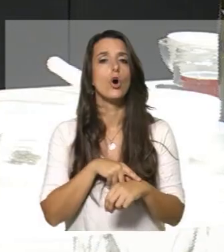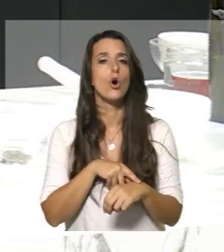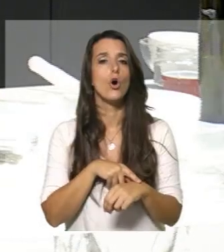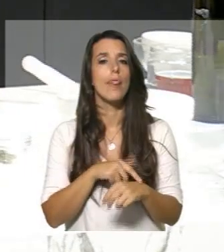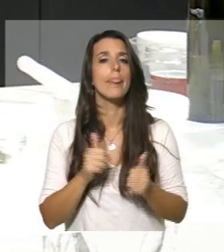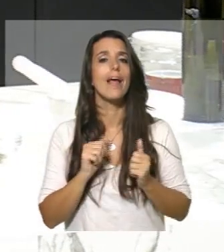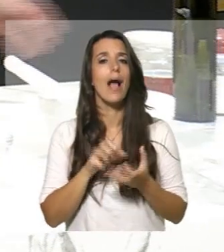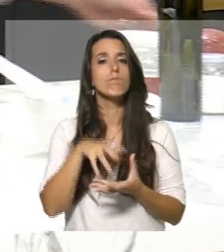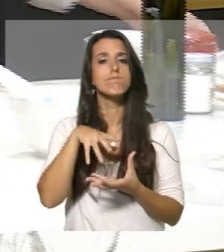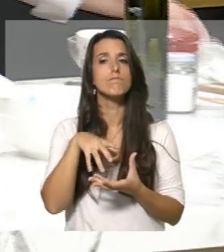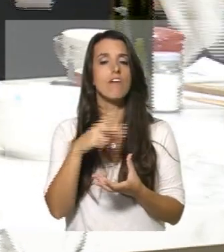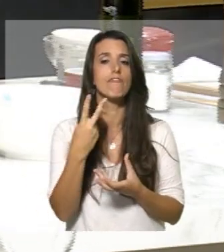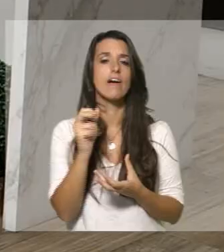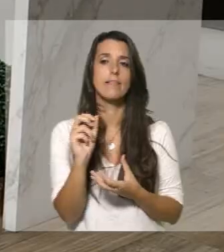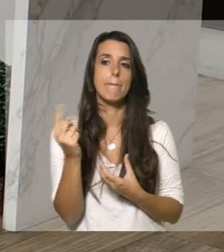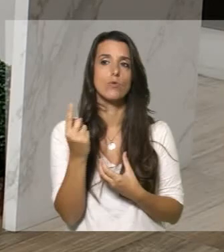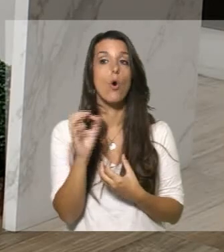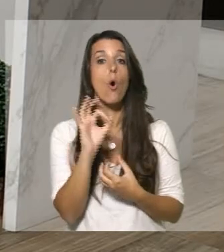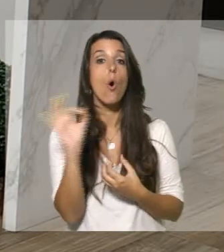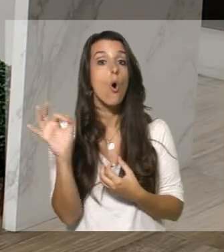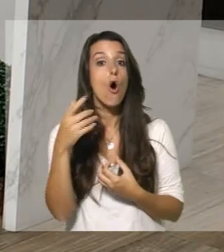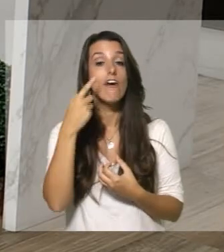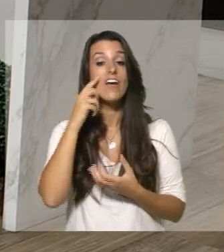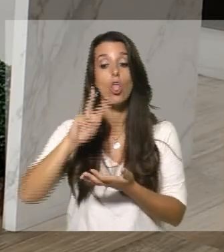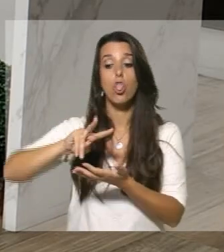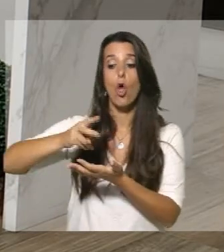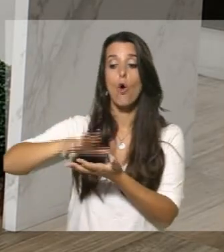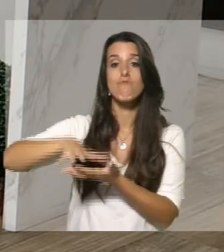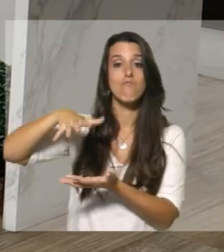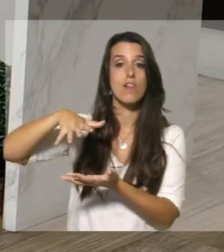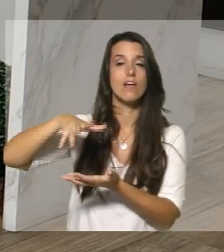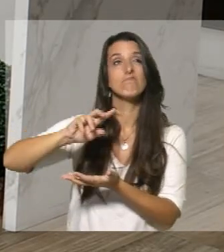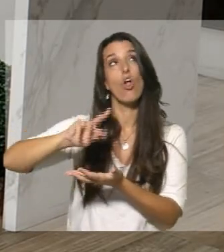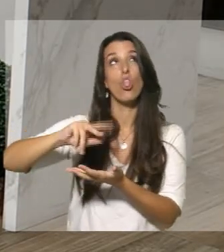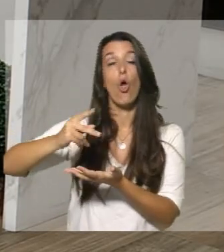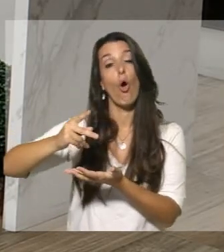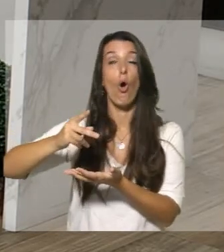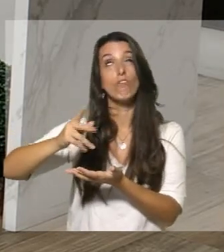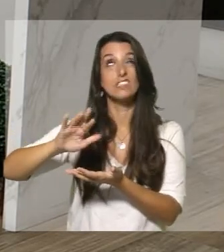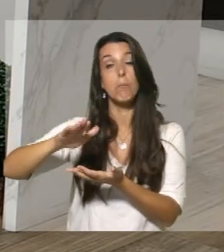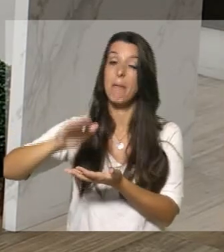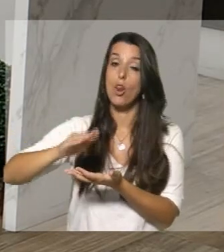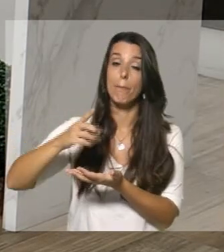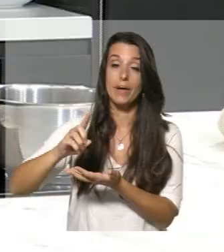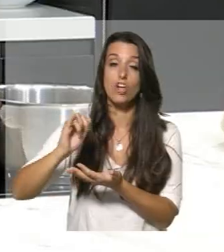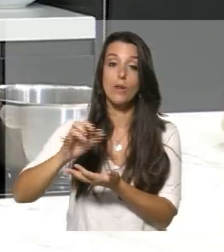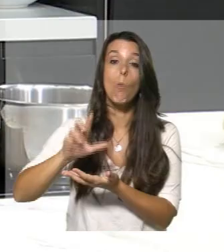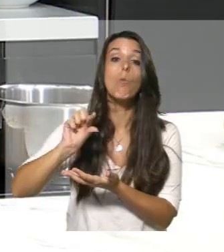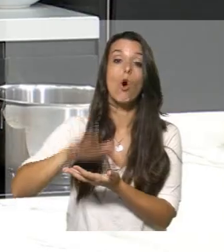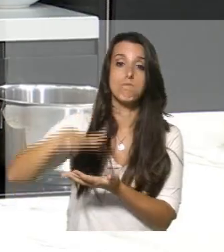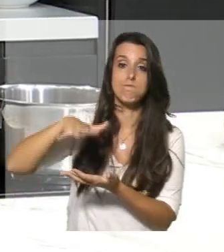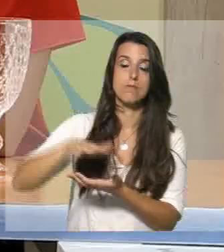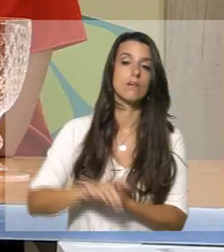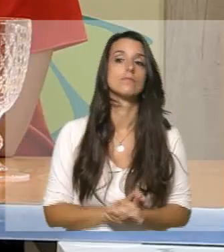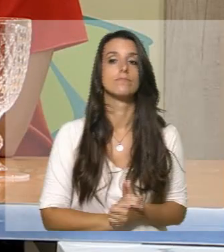se tiene que dejar leudar? Unos 20 minutos o hasta que levante, exacto. No que duplique del todo, pero que levante un poco. Que